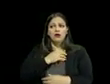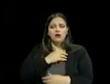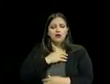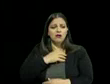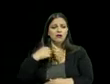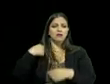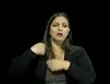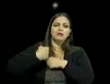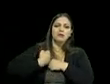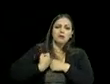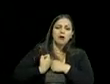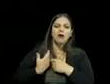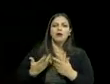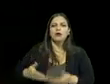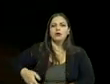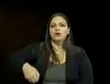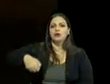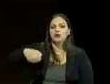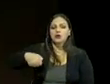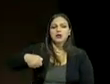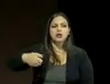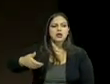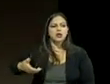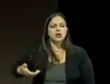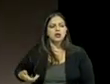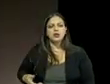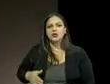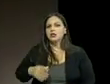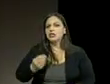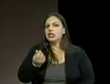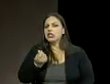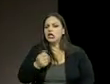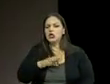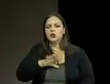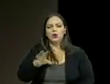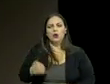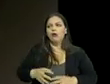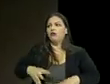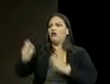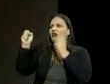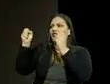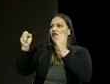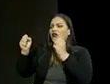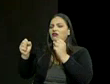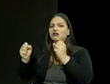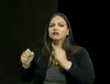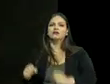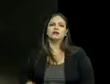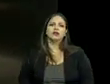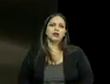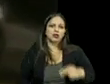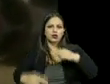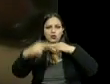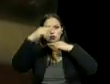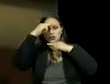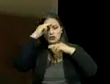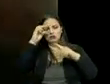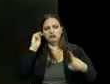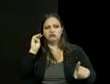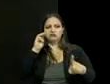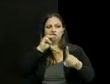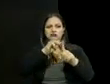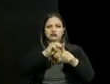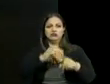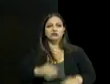Imbabura. Más o menos salieron a las 11:40 de la mañana, de la noche, perdón, vía a Guayaquil desde la capital de la